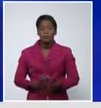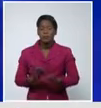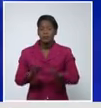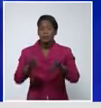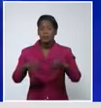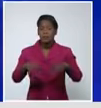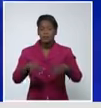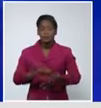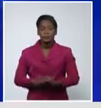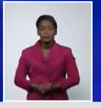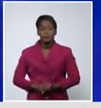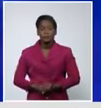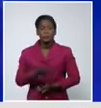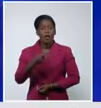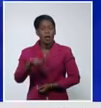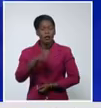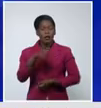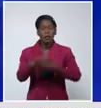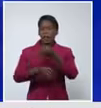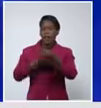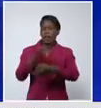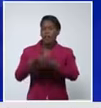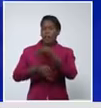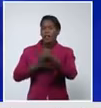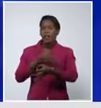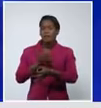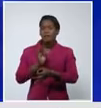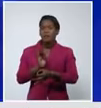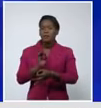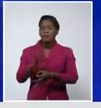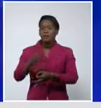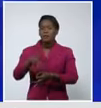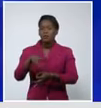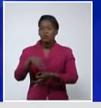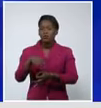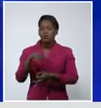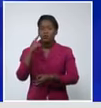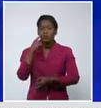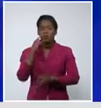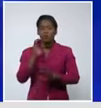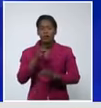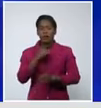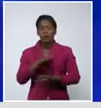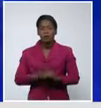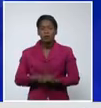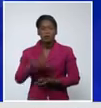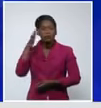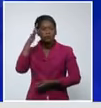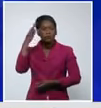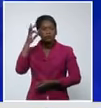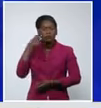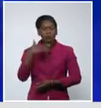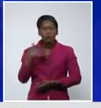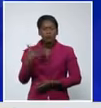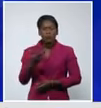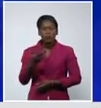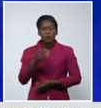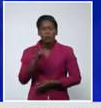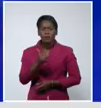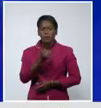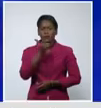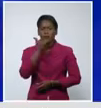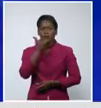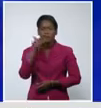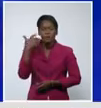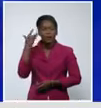Ayer hablábamos de la situación o de la psiquis de las personas, cómo se ha venido afectando en todo este tiempo